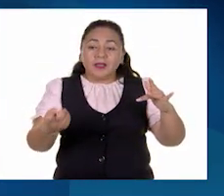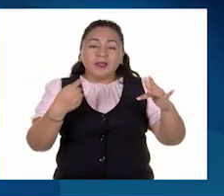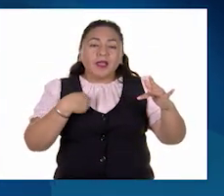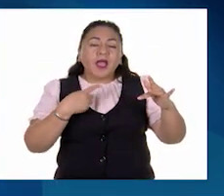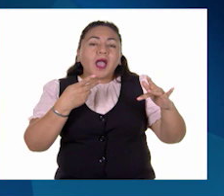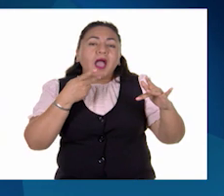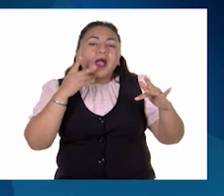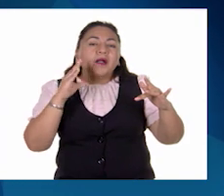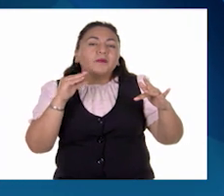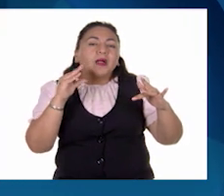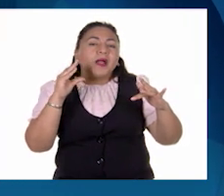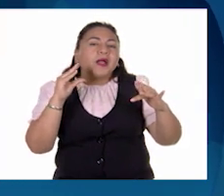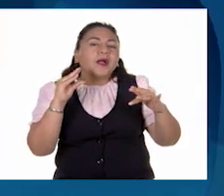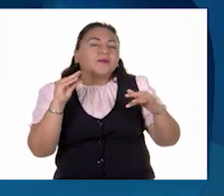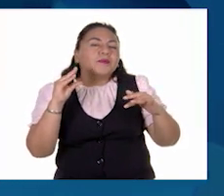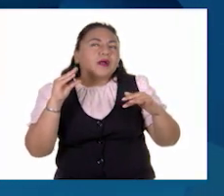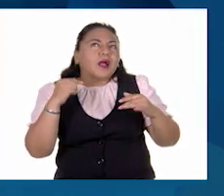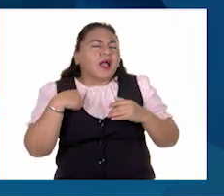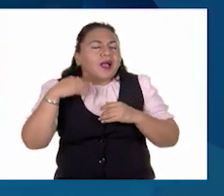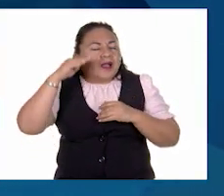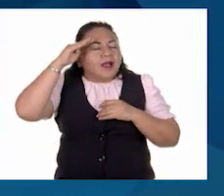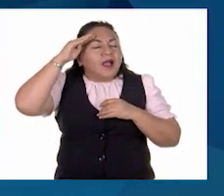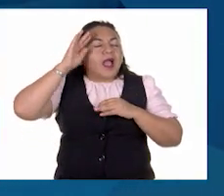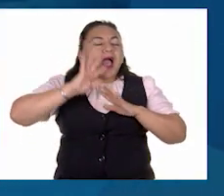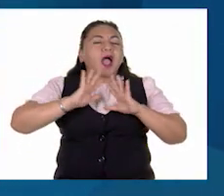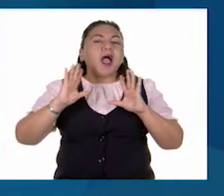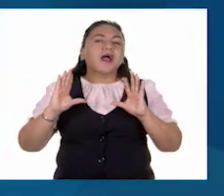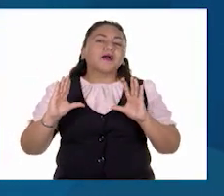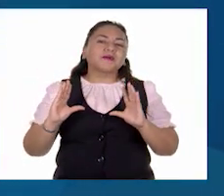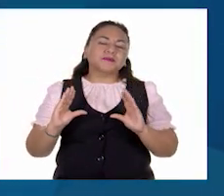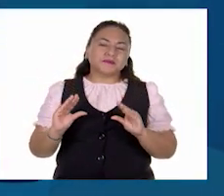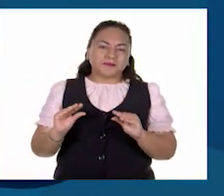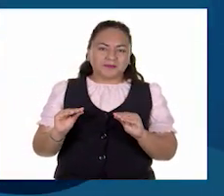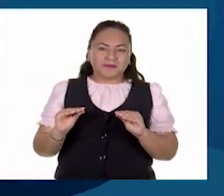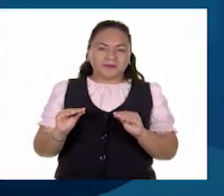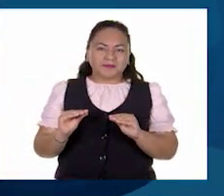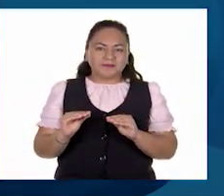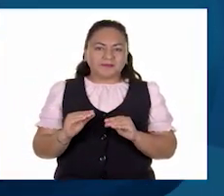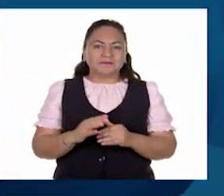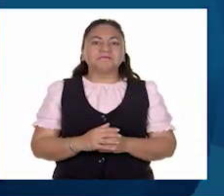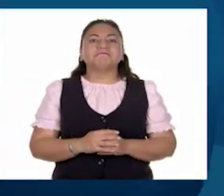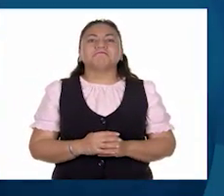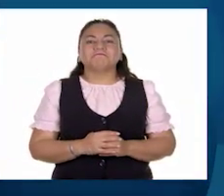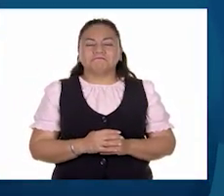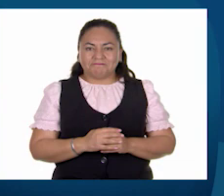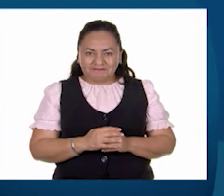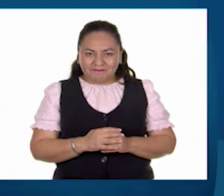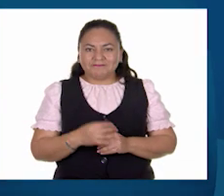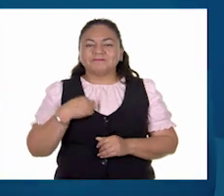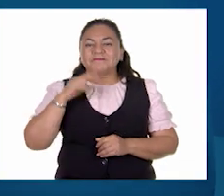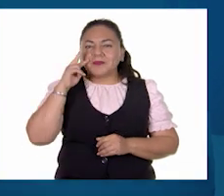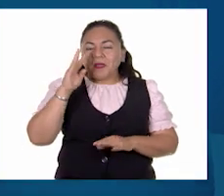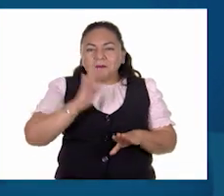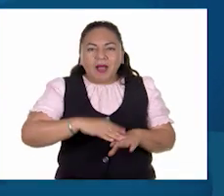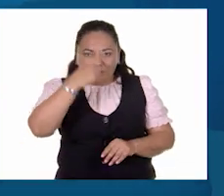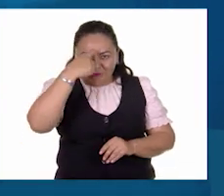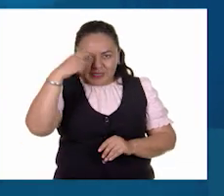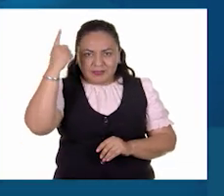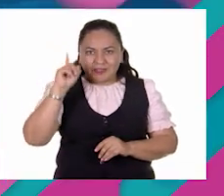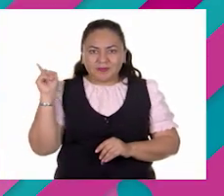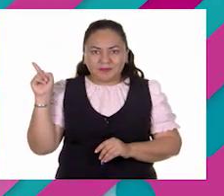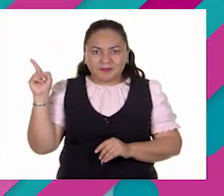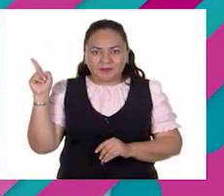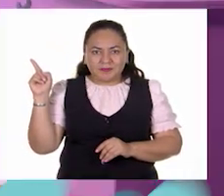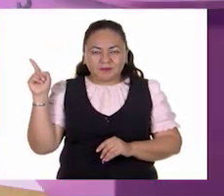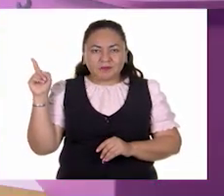hablas, querido, pienso que ya te callaste. Seguimos viendo. Comencemos por lo más fácil.